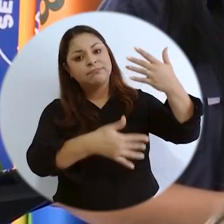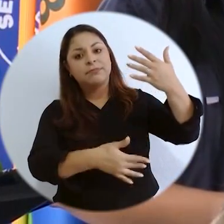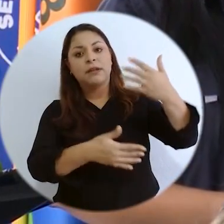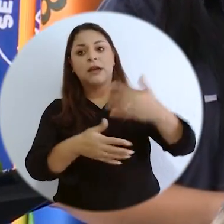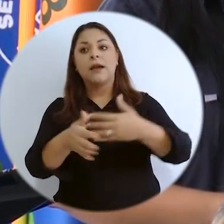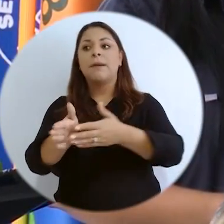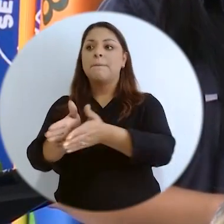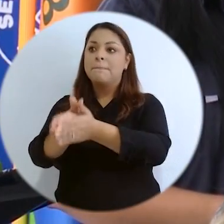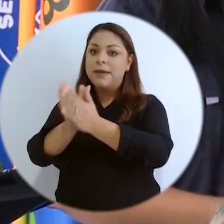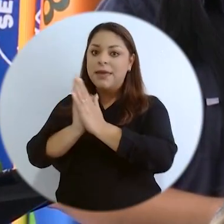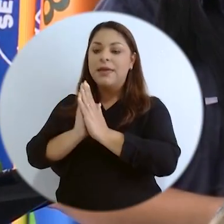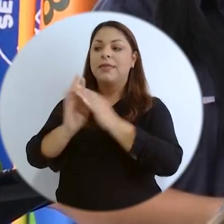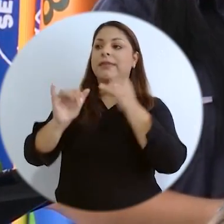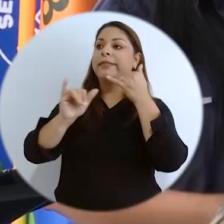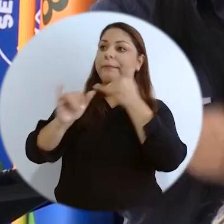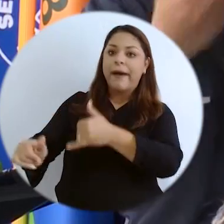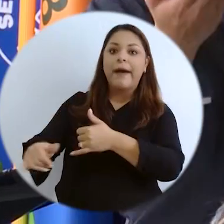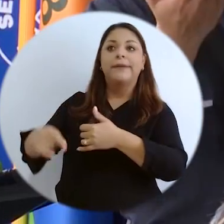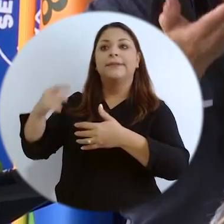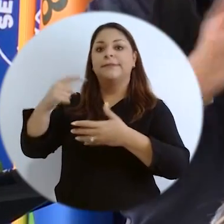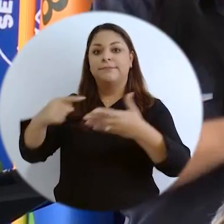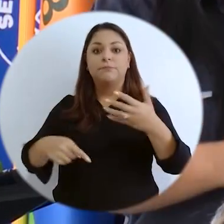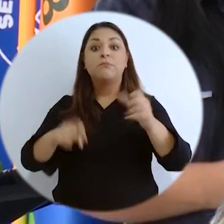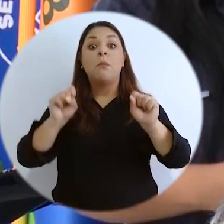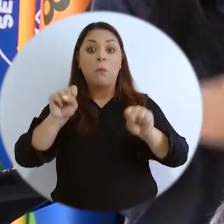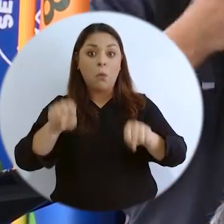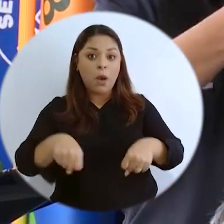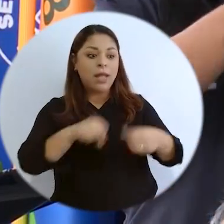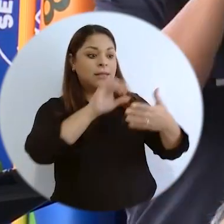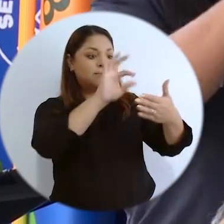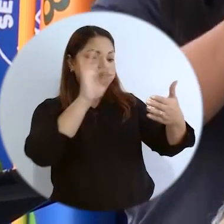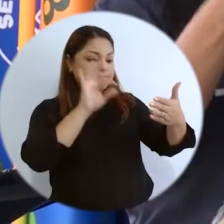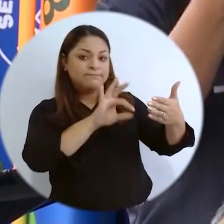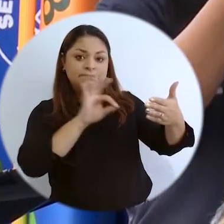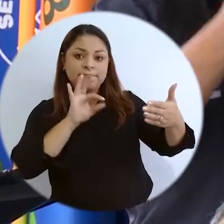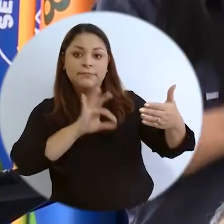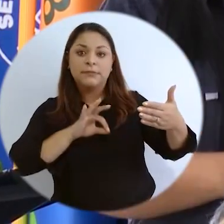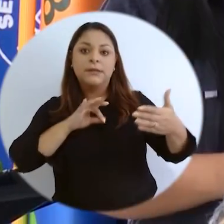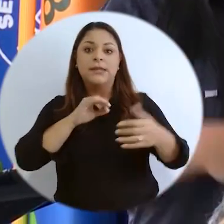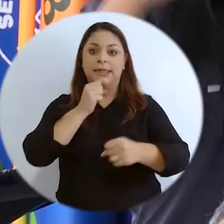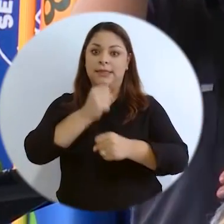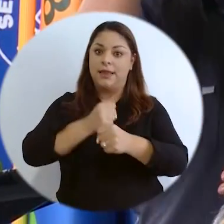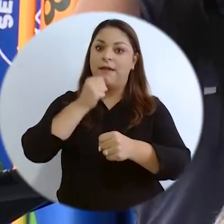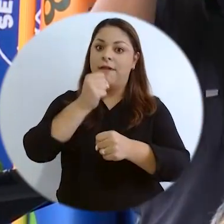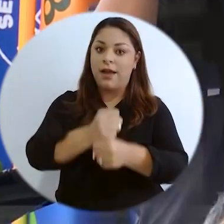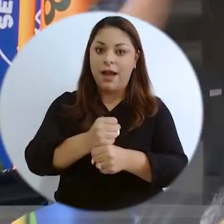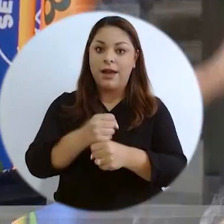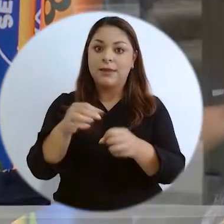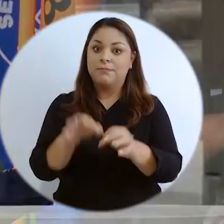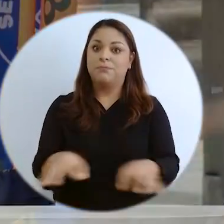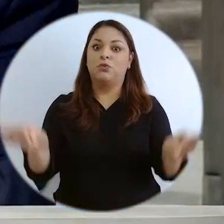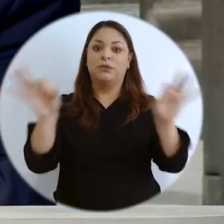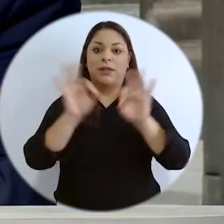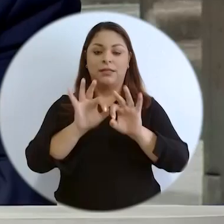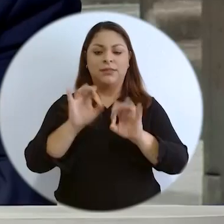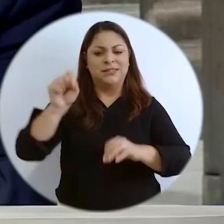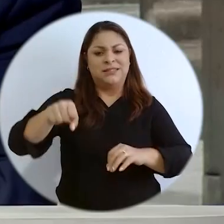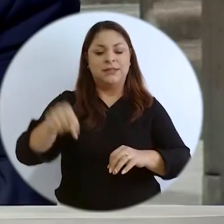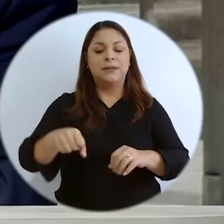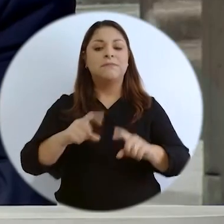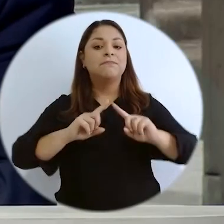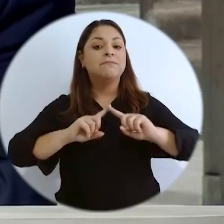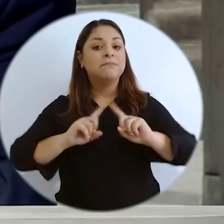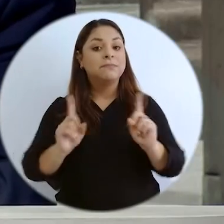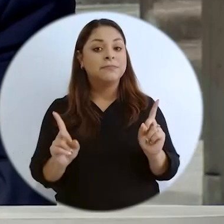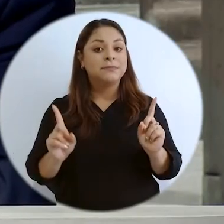también de solicitudes, de demandas, etcétera, se podrían retomar y el gobierno podría hacer algo